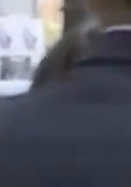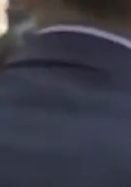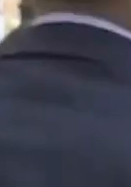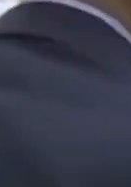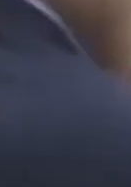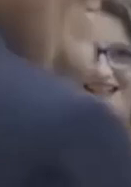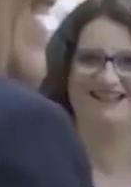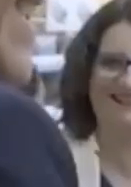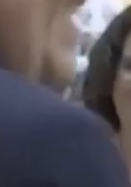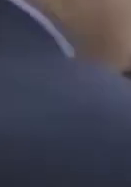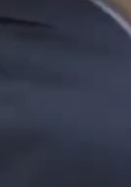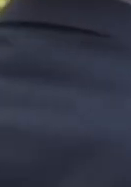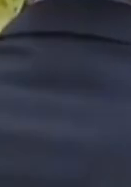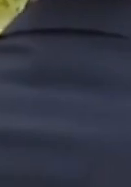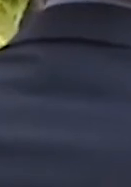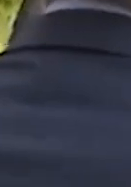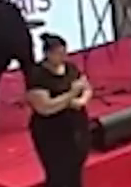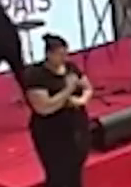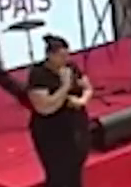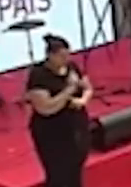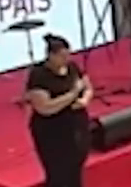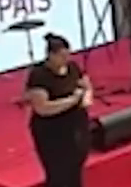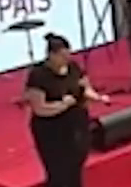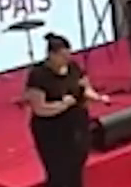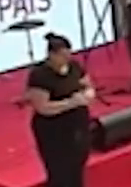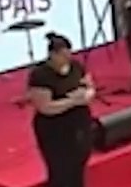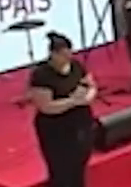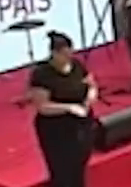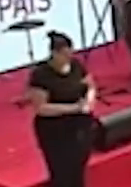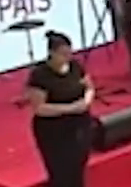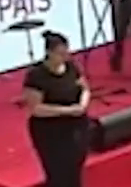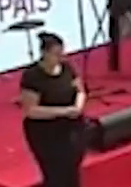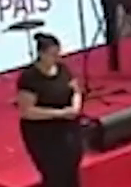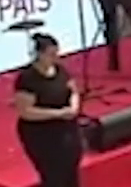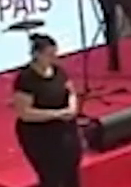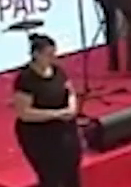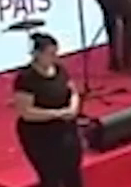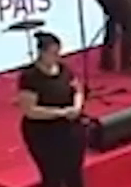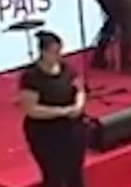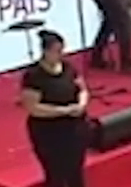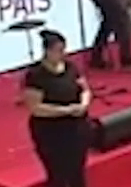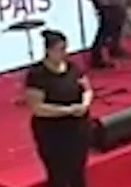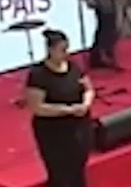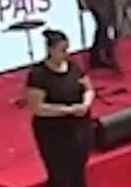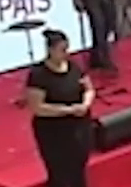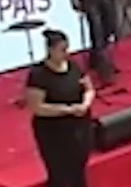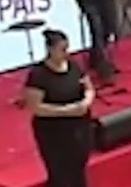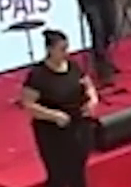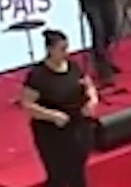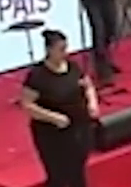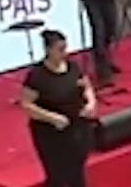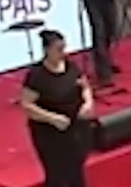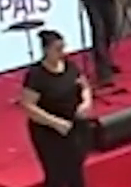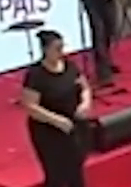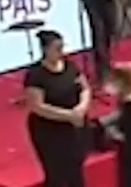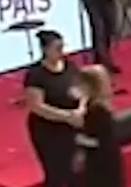Valenciana, que es un sitio perfecto para que se ubique todas las instituciones del Estado. Pero, claro, eso habrá que pactarlo con la gente que baja de Gijón